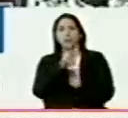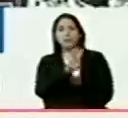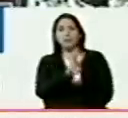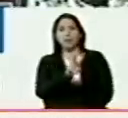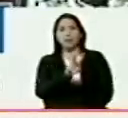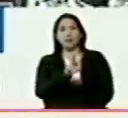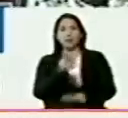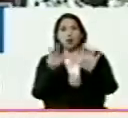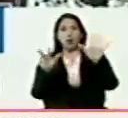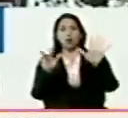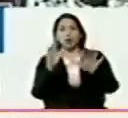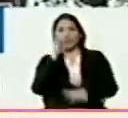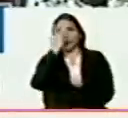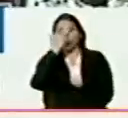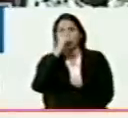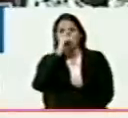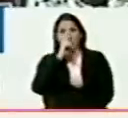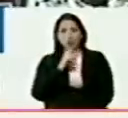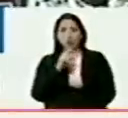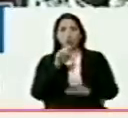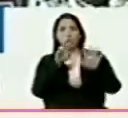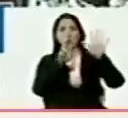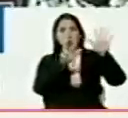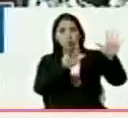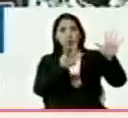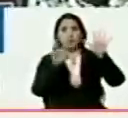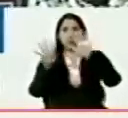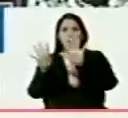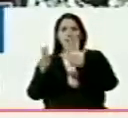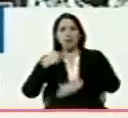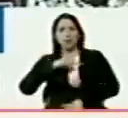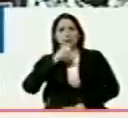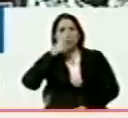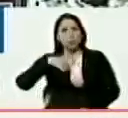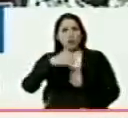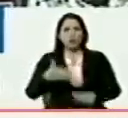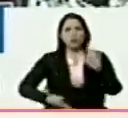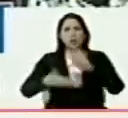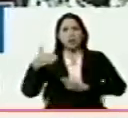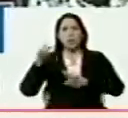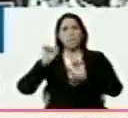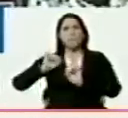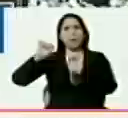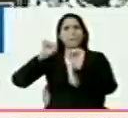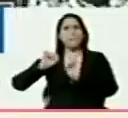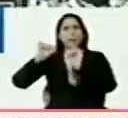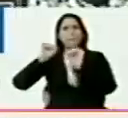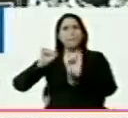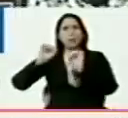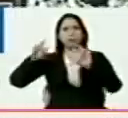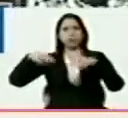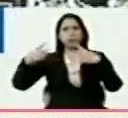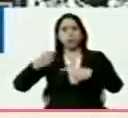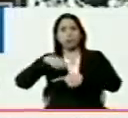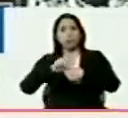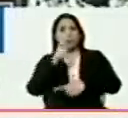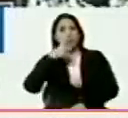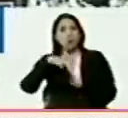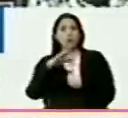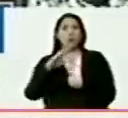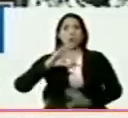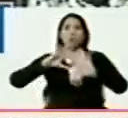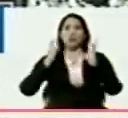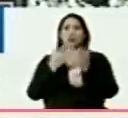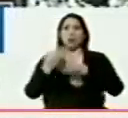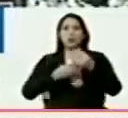28 de febrero del año 89, nuestro pueblo salió a protestar en vanguardia, primer pueblo del mundo que lo hacía,